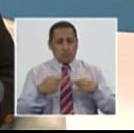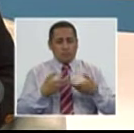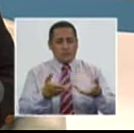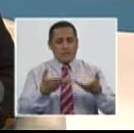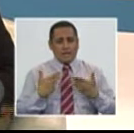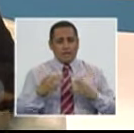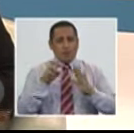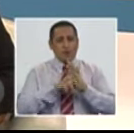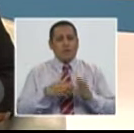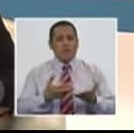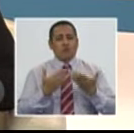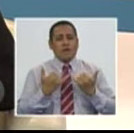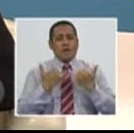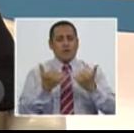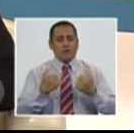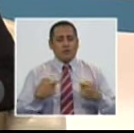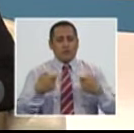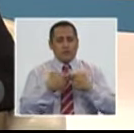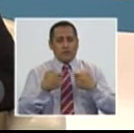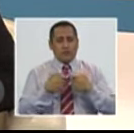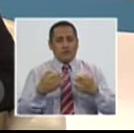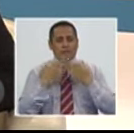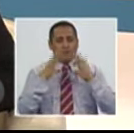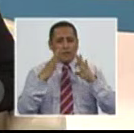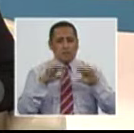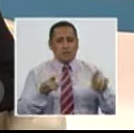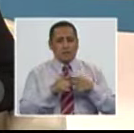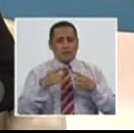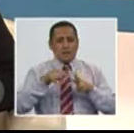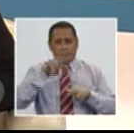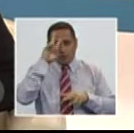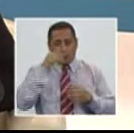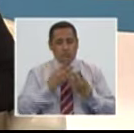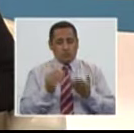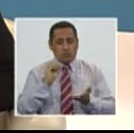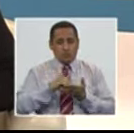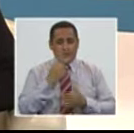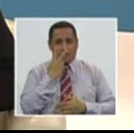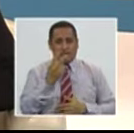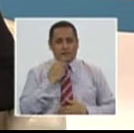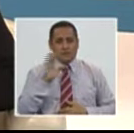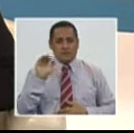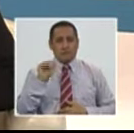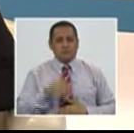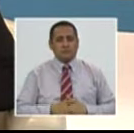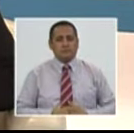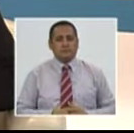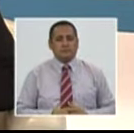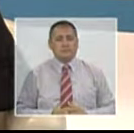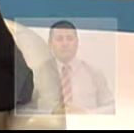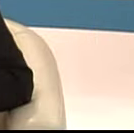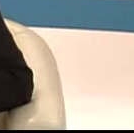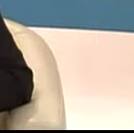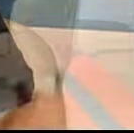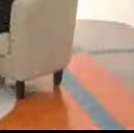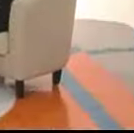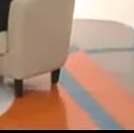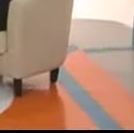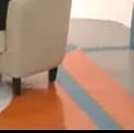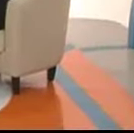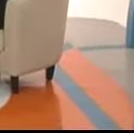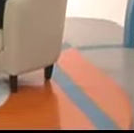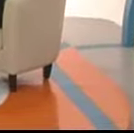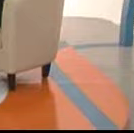puede ser tema de este programa nos lo hagan llegar a nuestras cuentas en las redes sociales continúa en tv Perú muchos más que ver chao chao